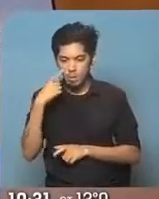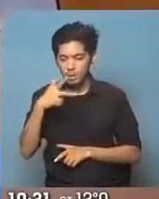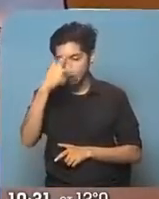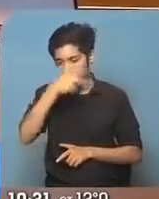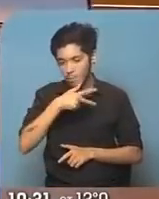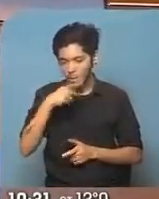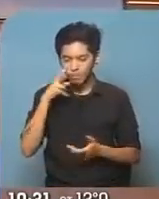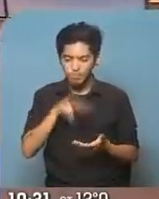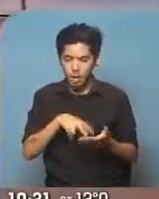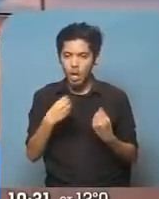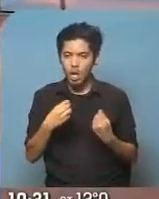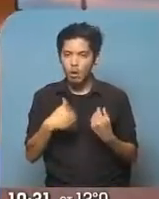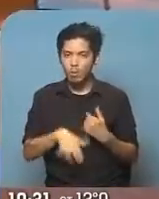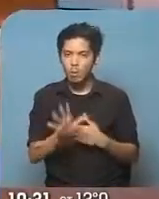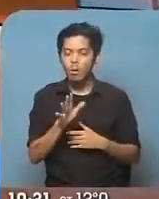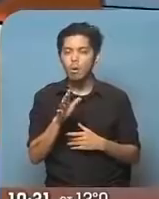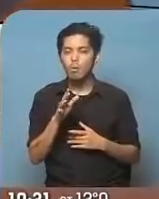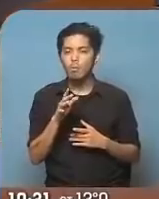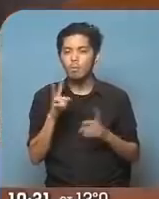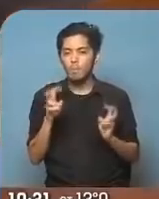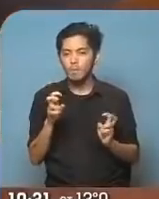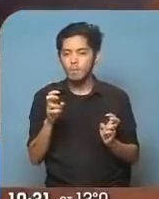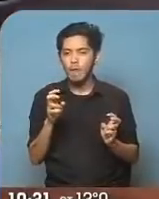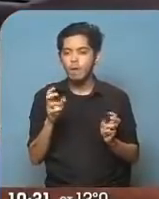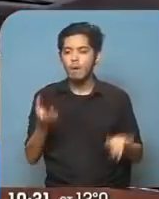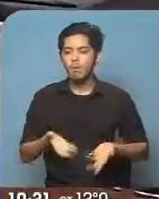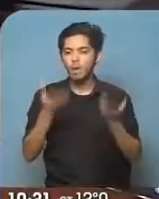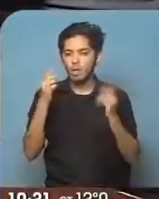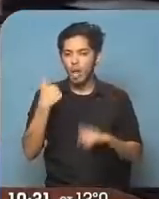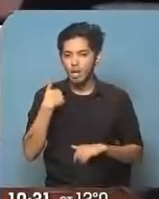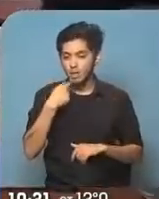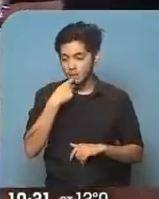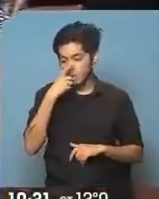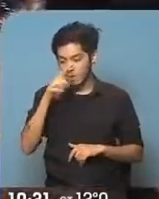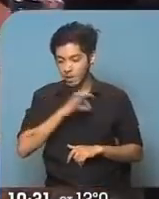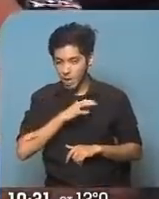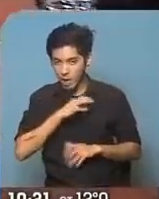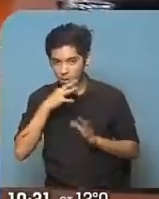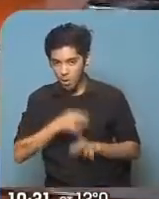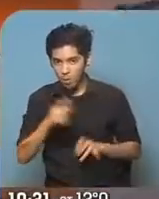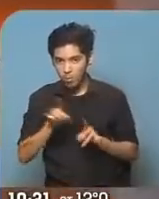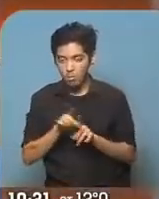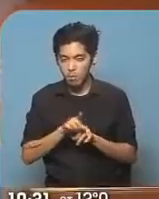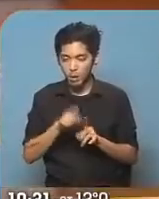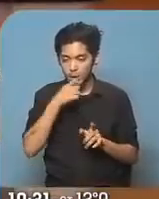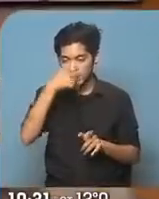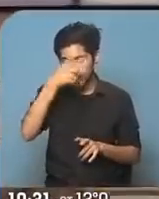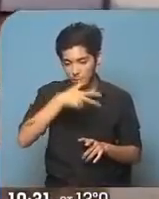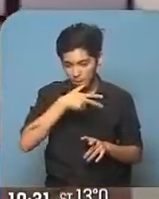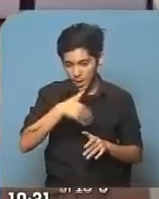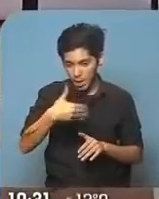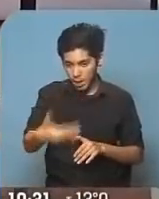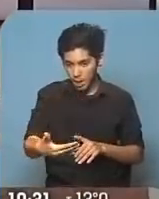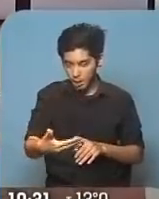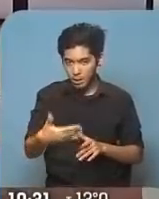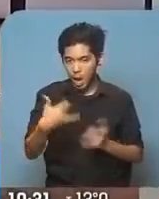mirando cómo va el tema inflacionario en argentina y si a fin de año se cumple con esta inflación si trimestralmente hay algún